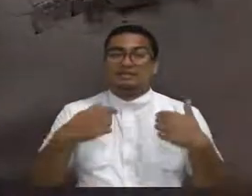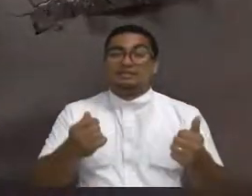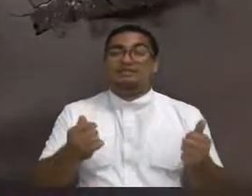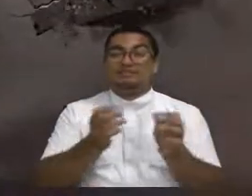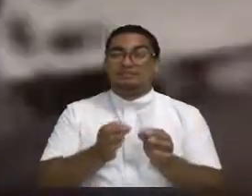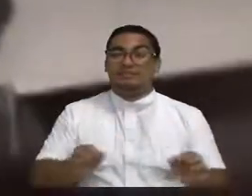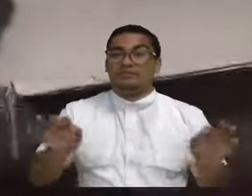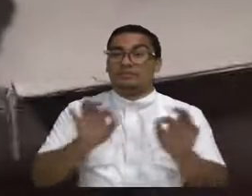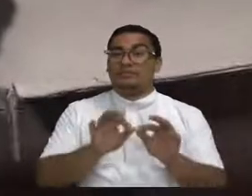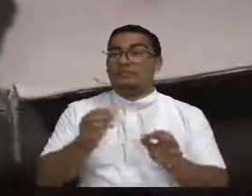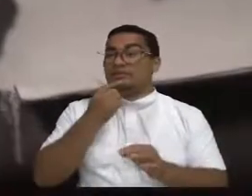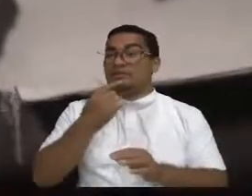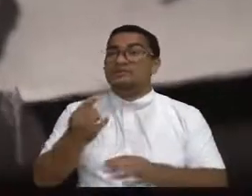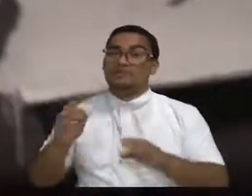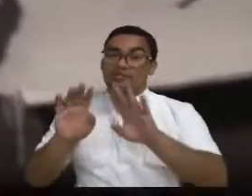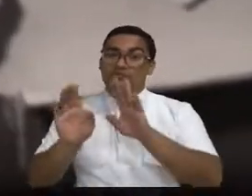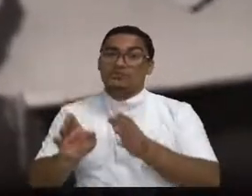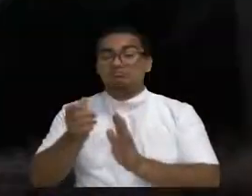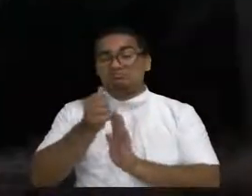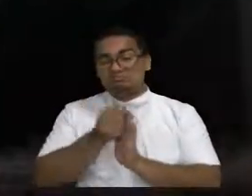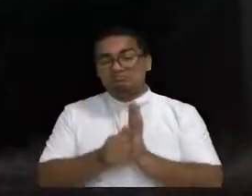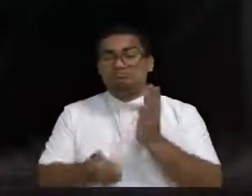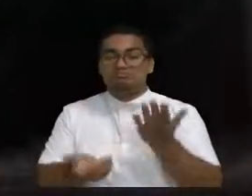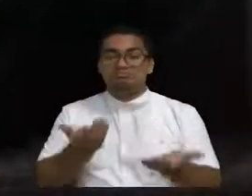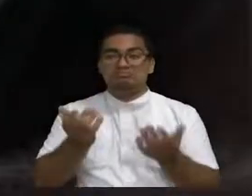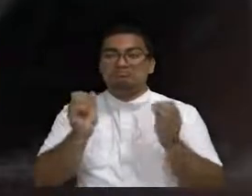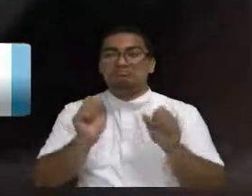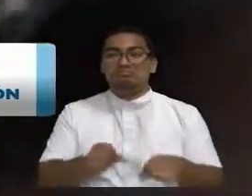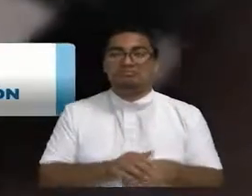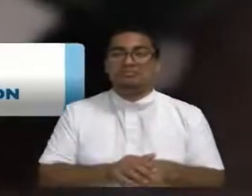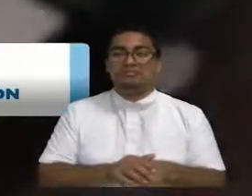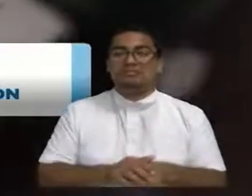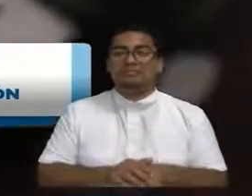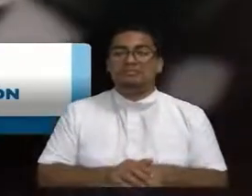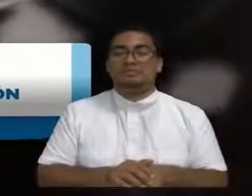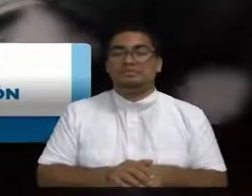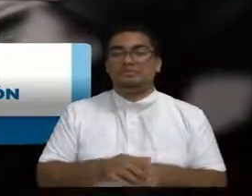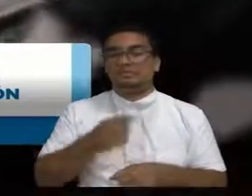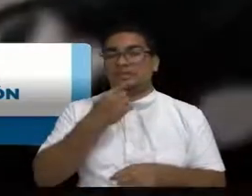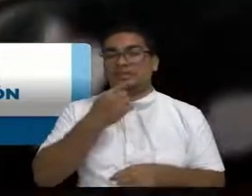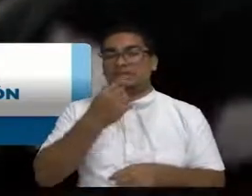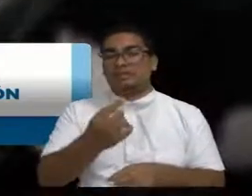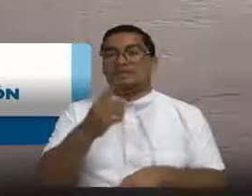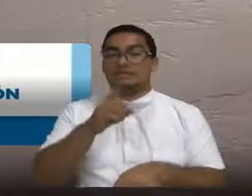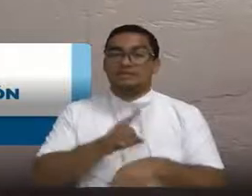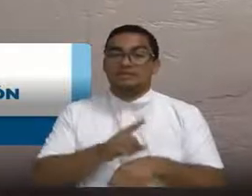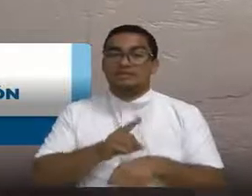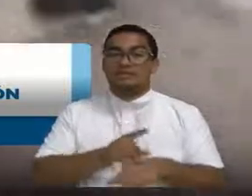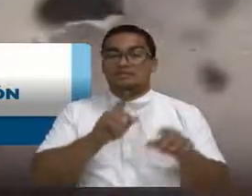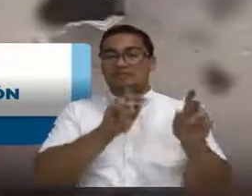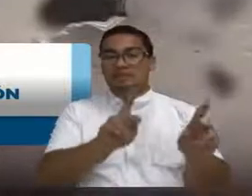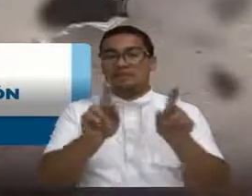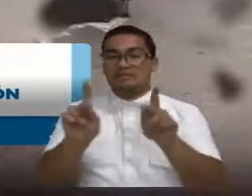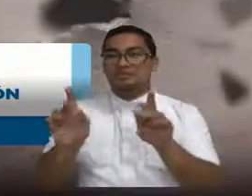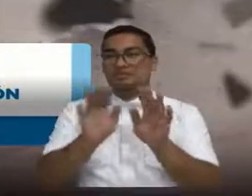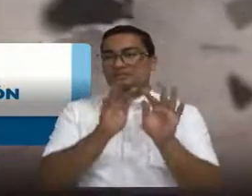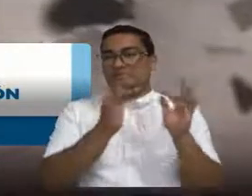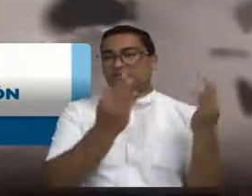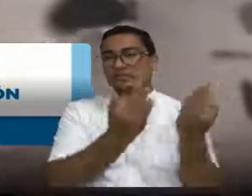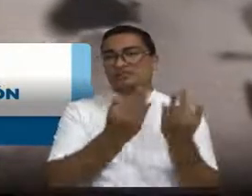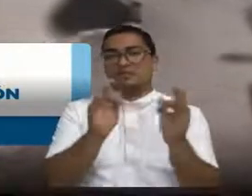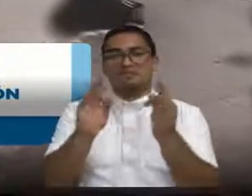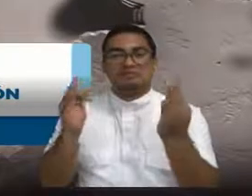hay que buscarle ayuda a esta persona, ¿verdad? Precisamente, doctor, las personas, los familiares